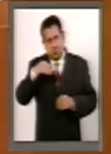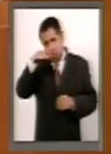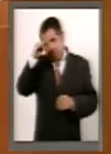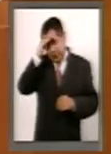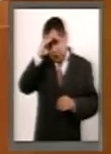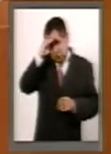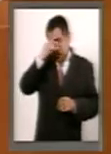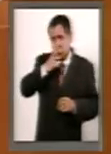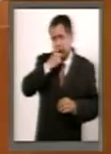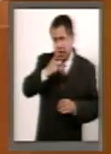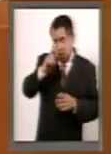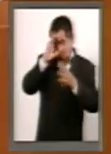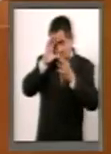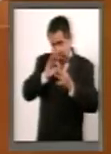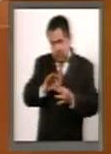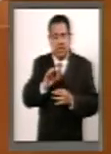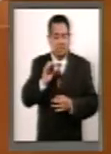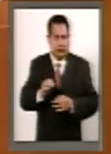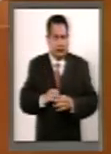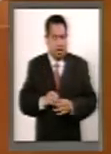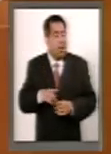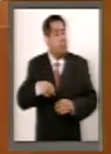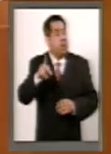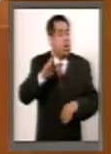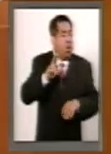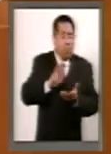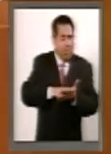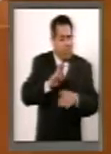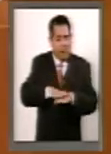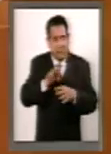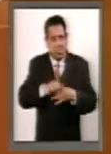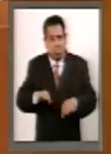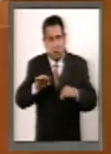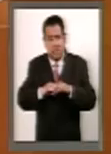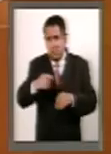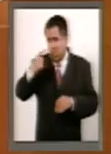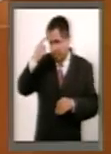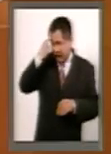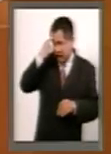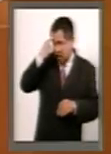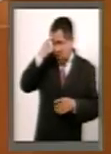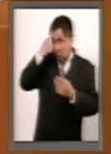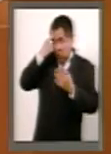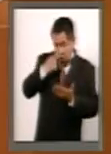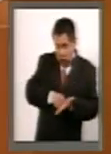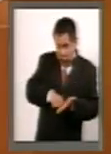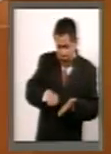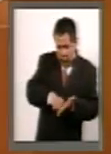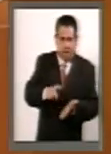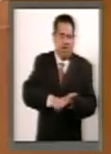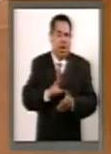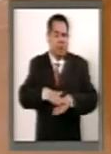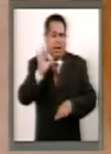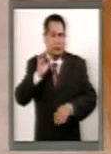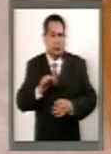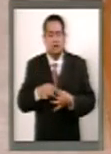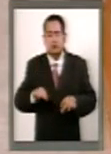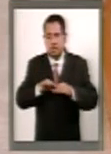piensa, pero lo es más quien escribe lo que piensa. Muchas gracias.